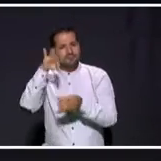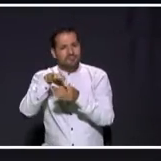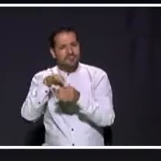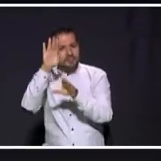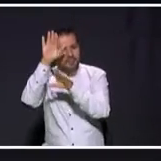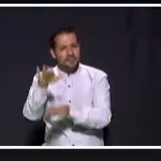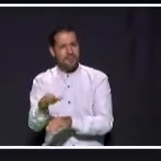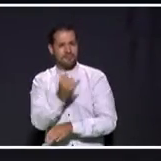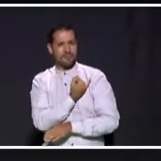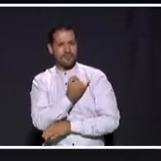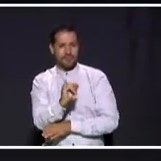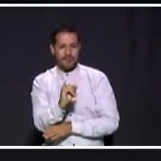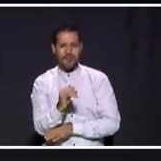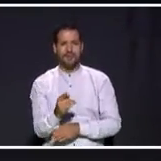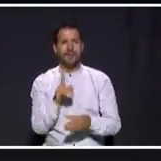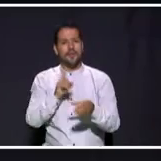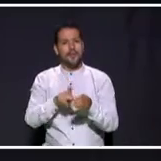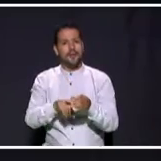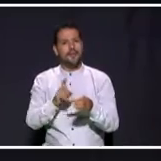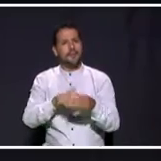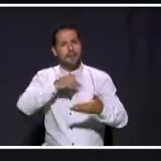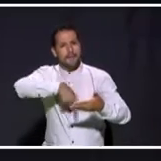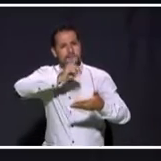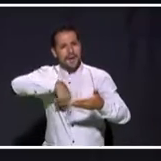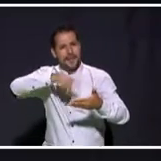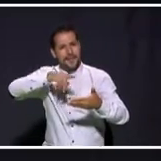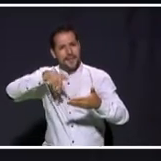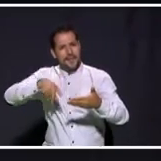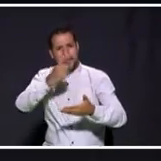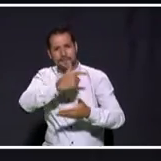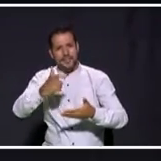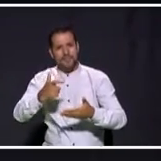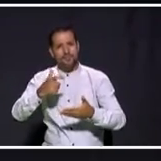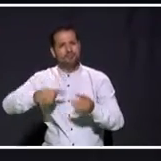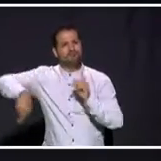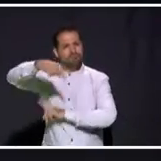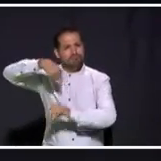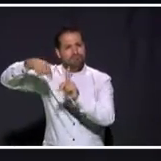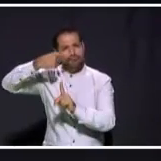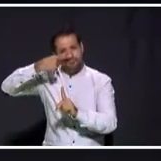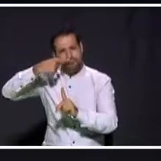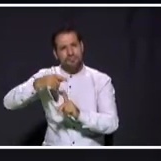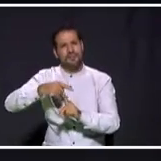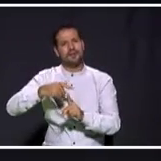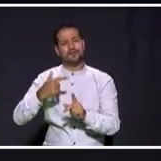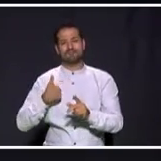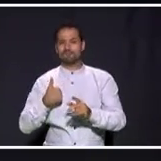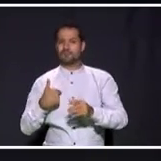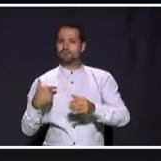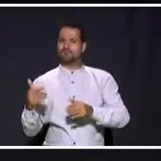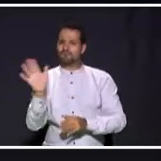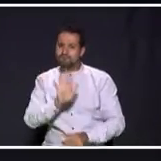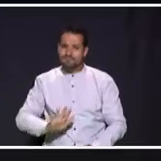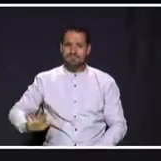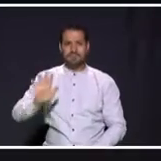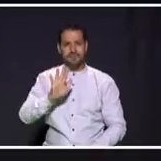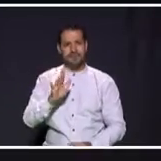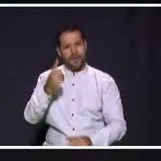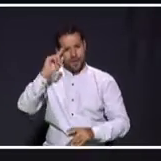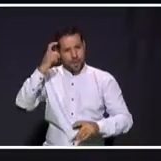fue por firmas de miles de ciudadanos que me acompañaron por todo el departamento voy a gobernar con ustedes